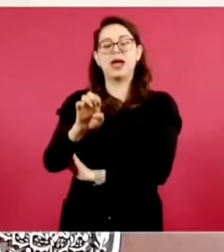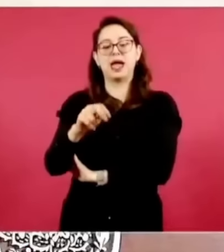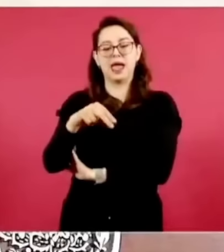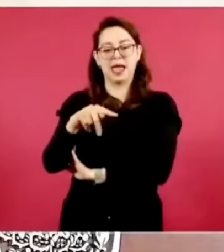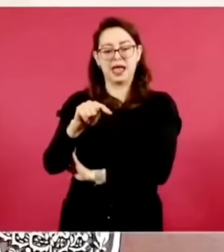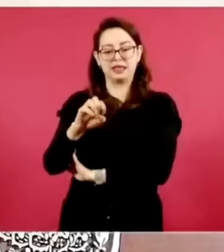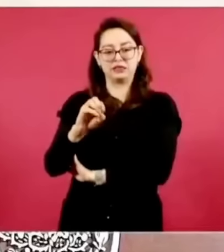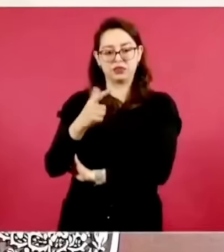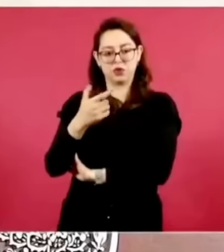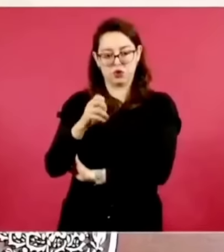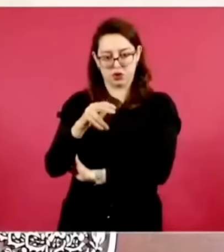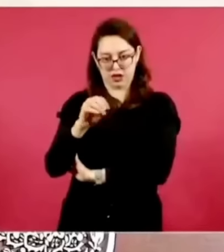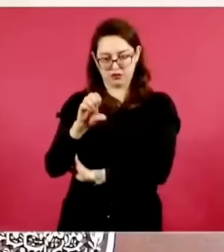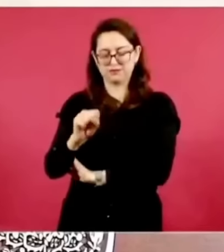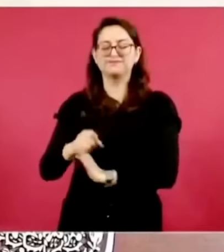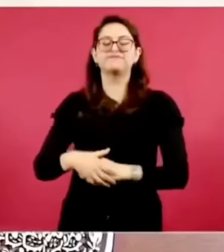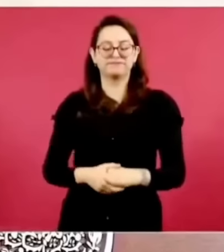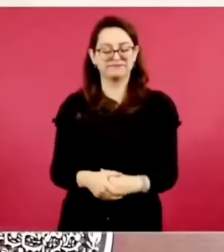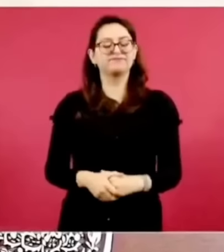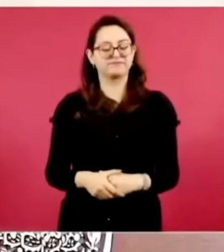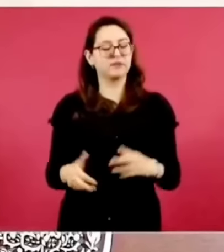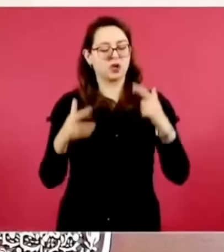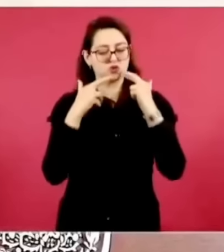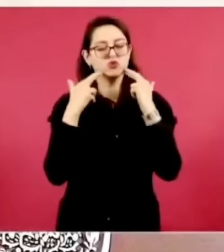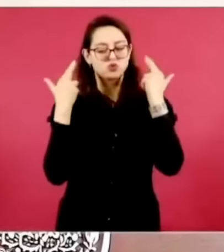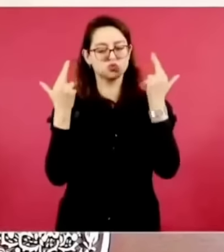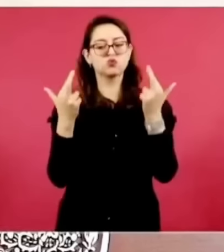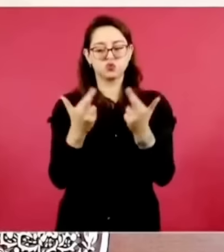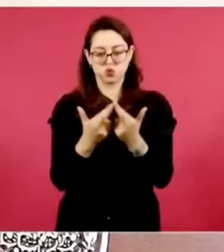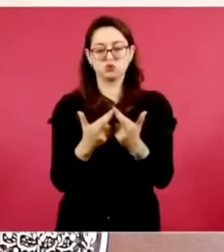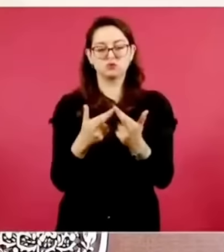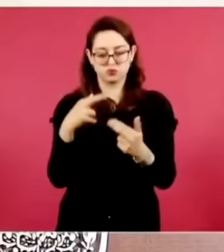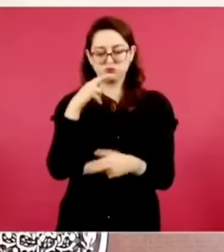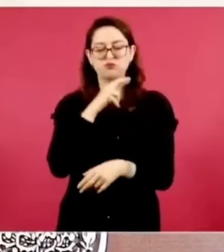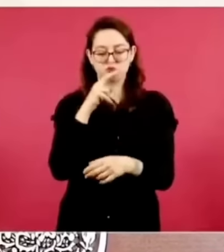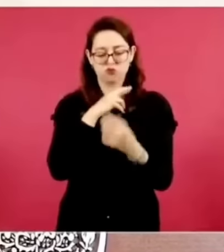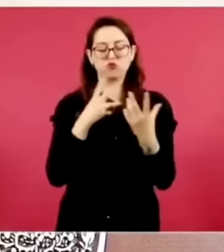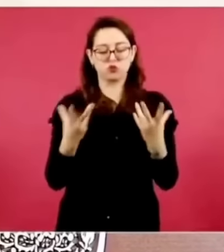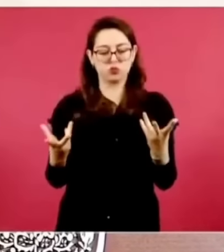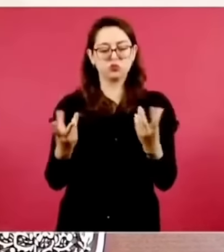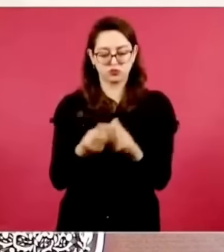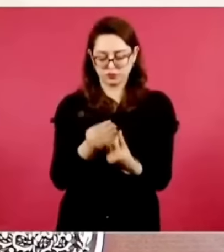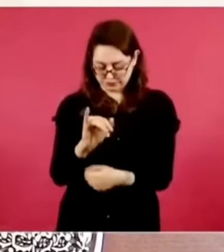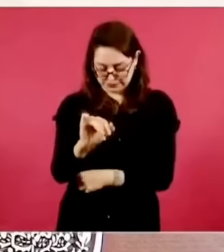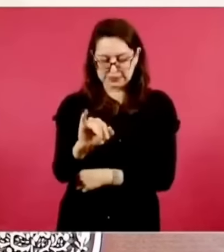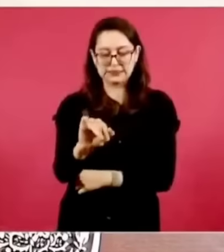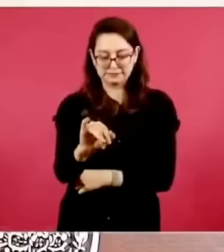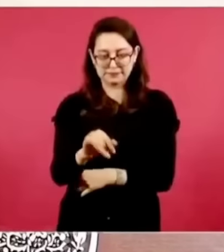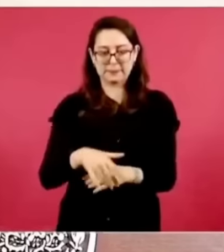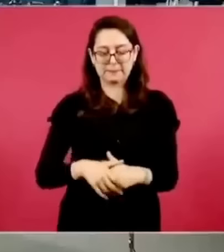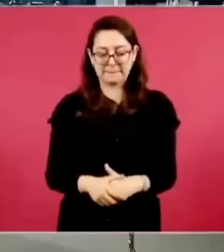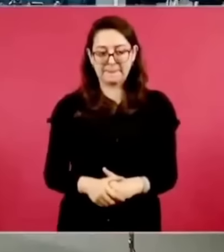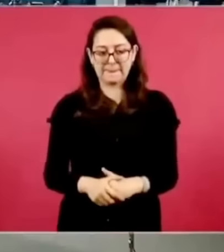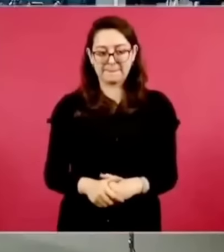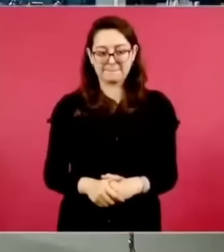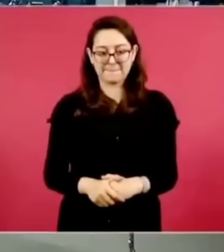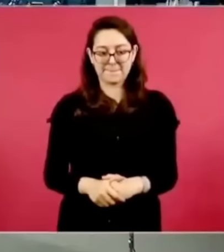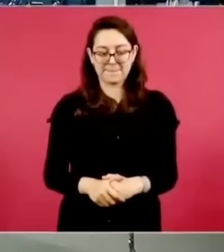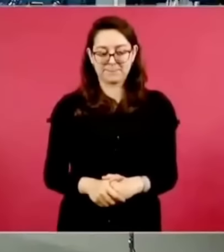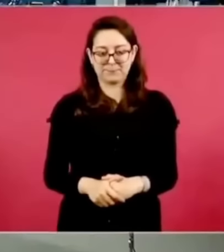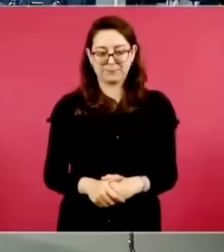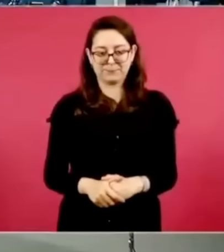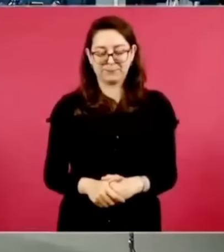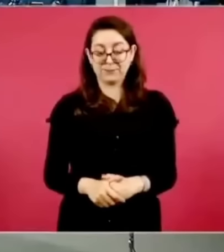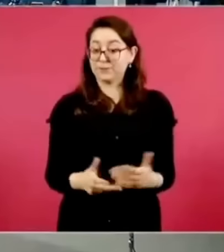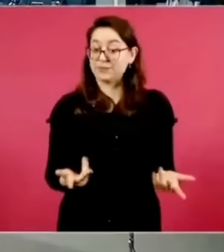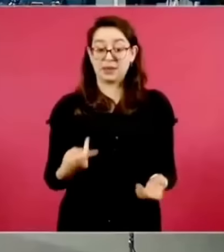se va a dar la reunión se va a dar la reunión lo más pronto posible Este pero pues